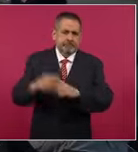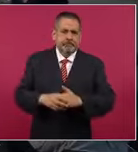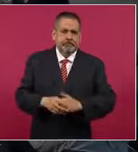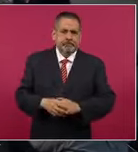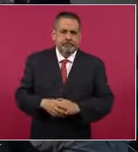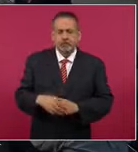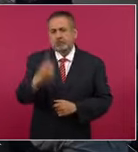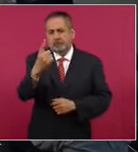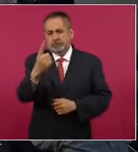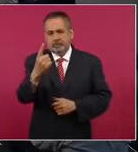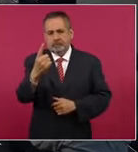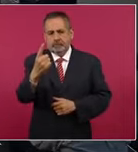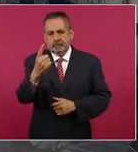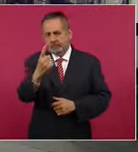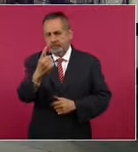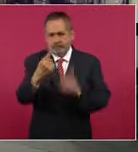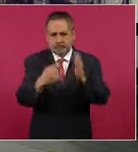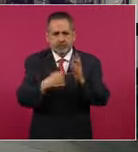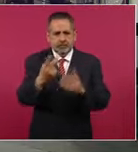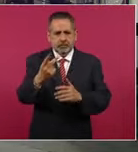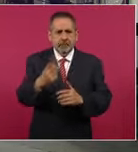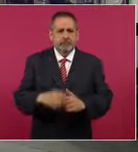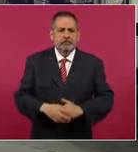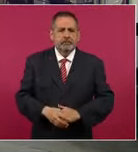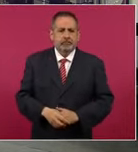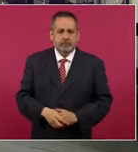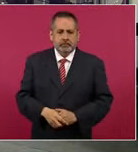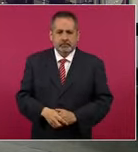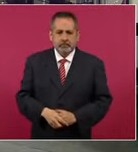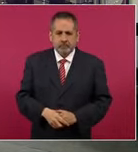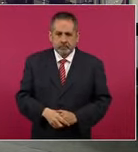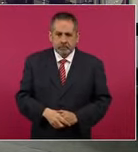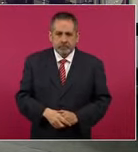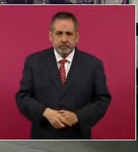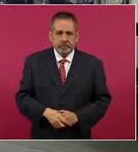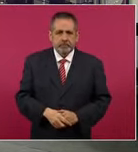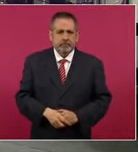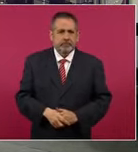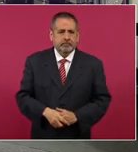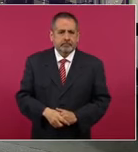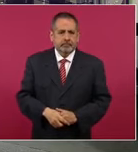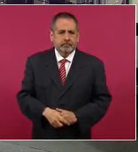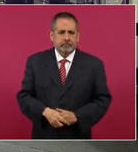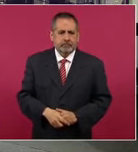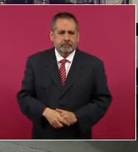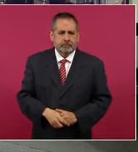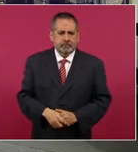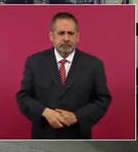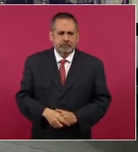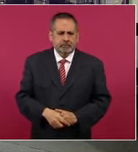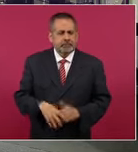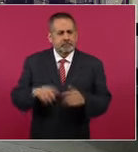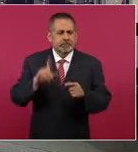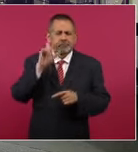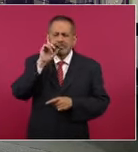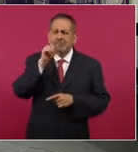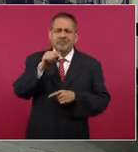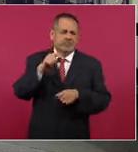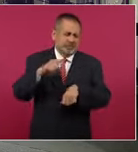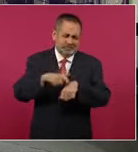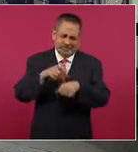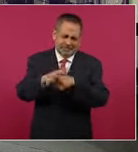Oh, una. A ver, es que el va a haber tiempo mañana